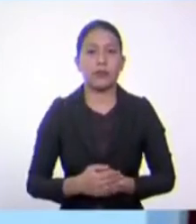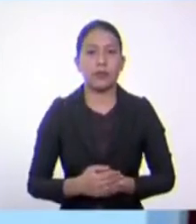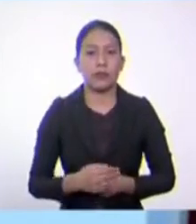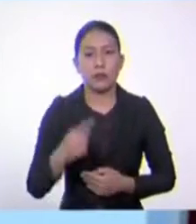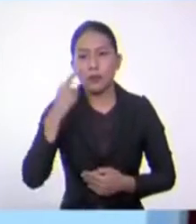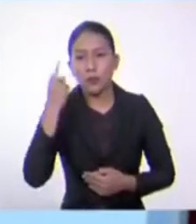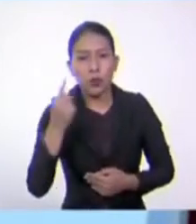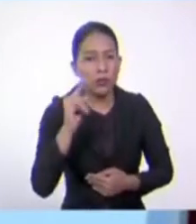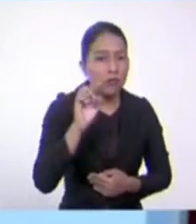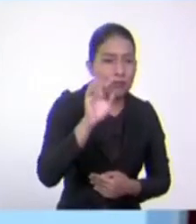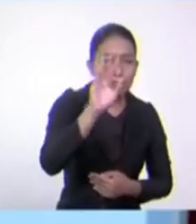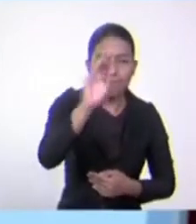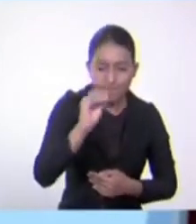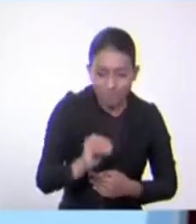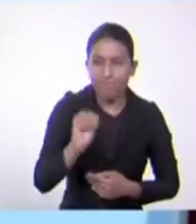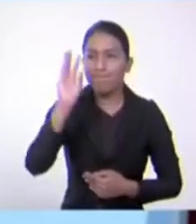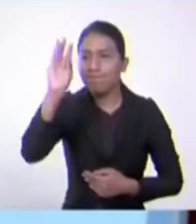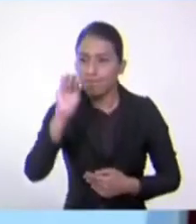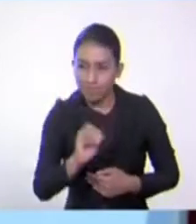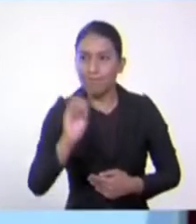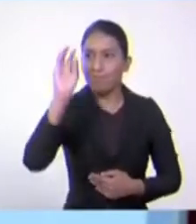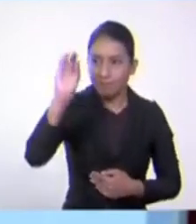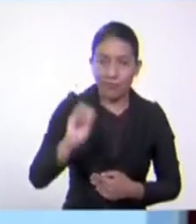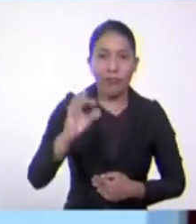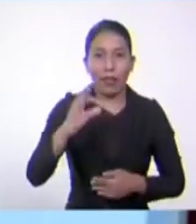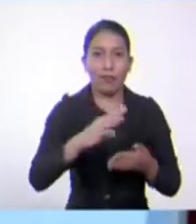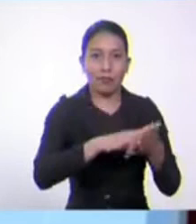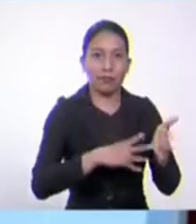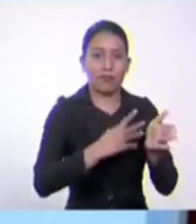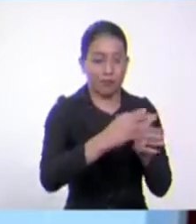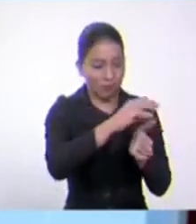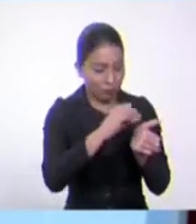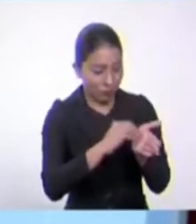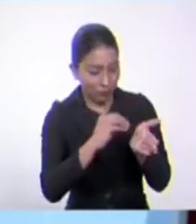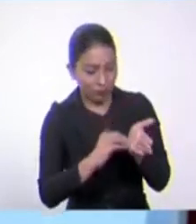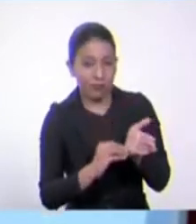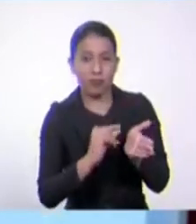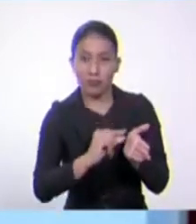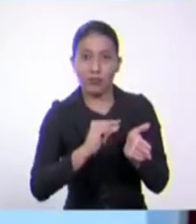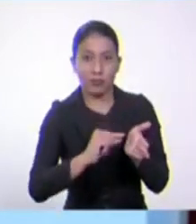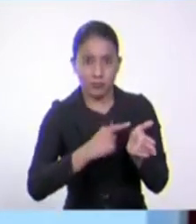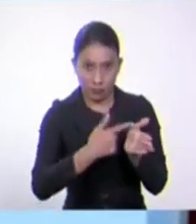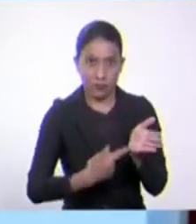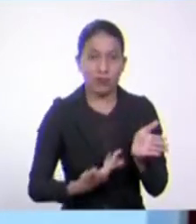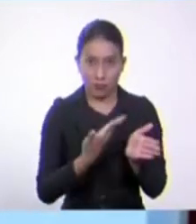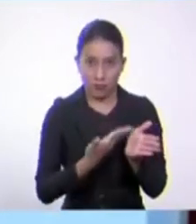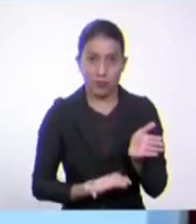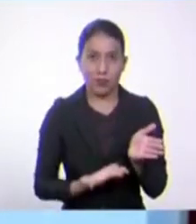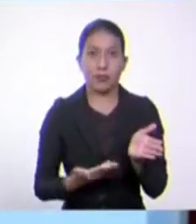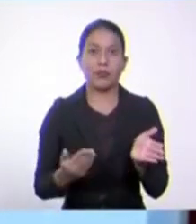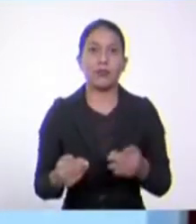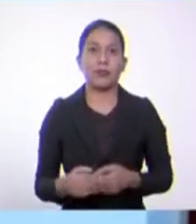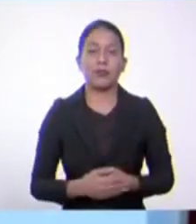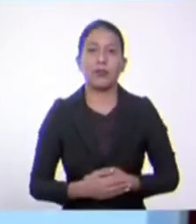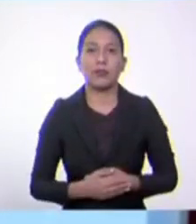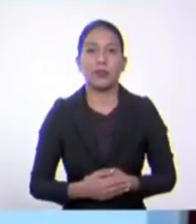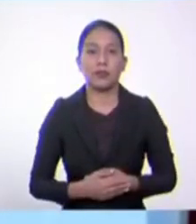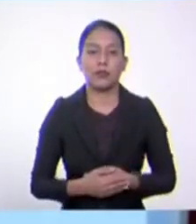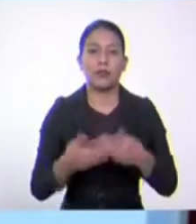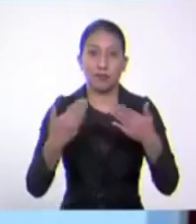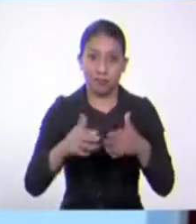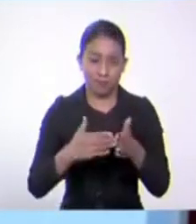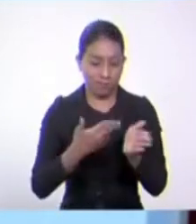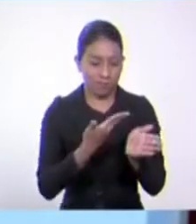ir descubriendo cuáles de estas palabras faltantes que están acá corresponden a cada uno de